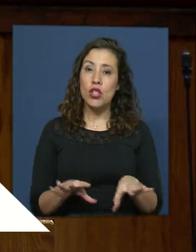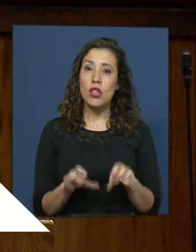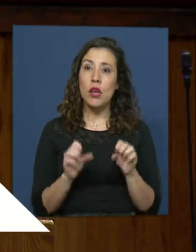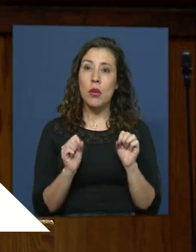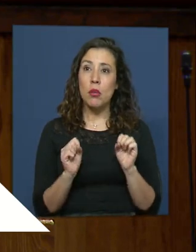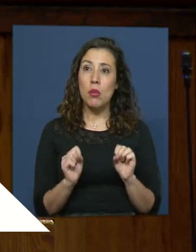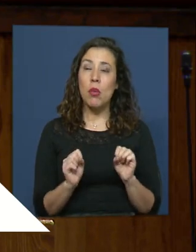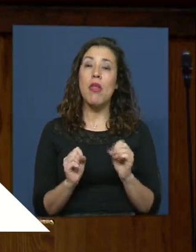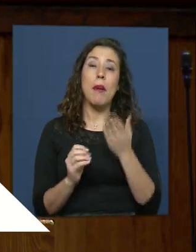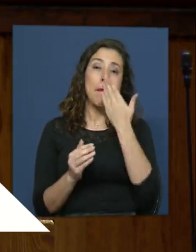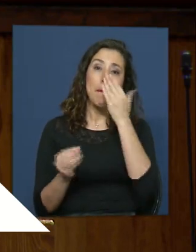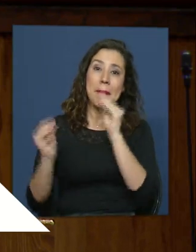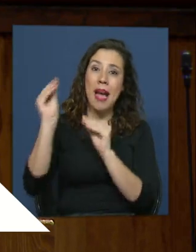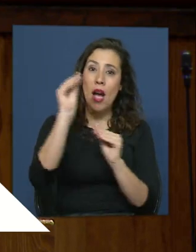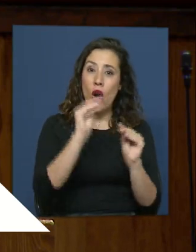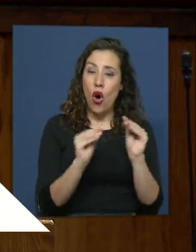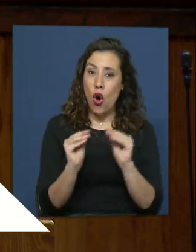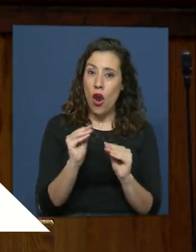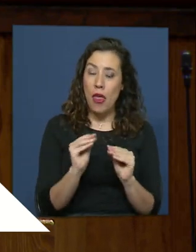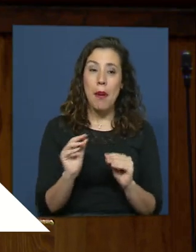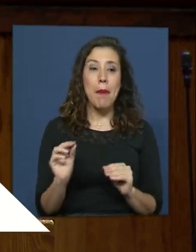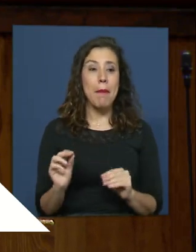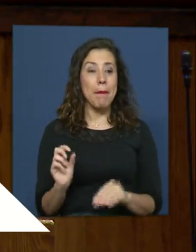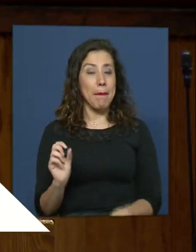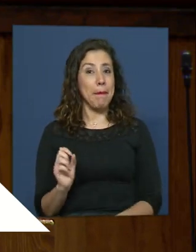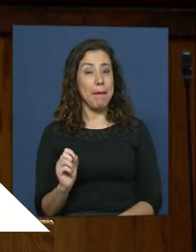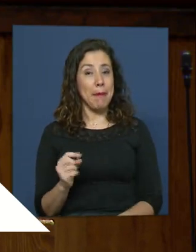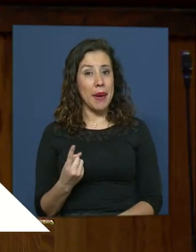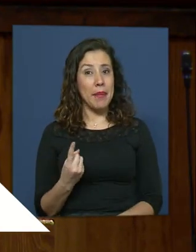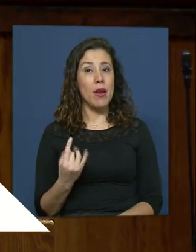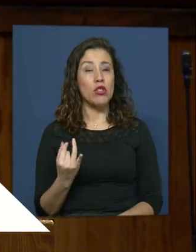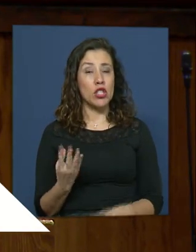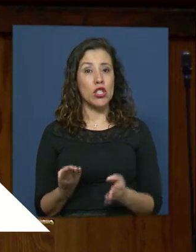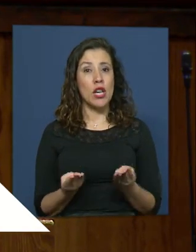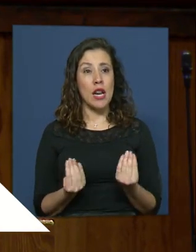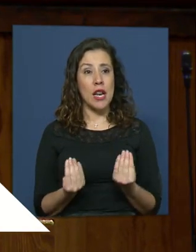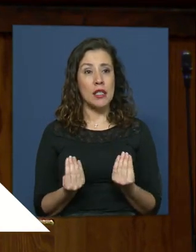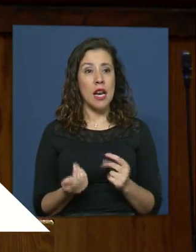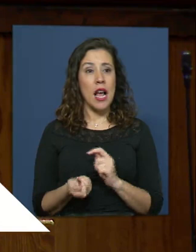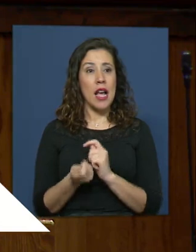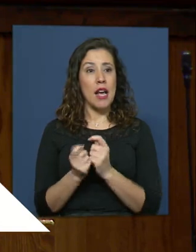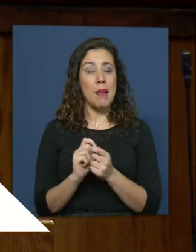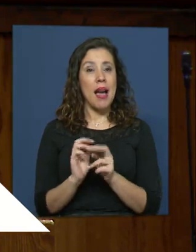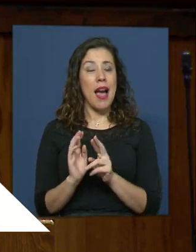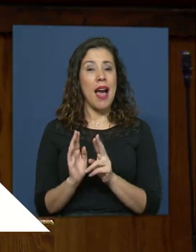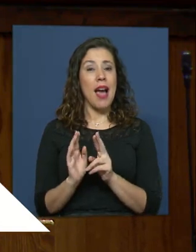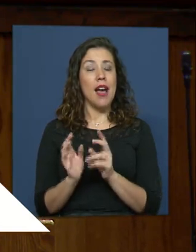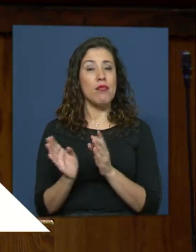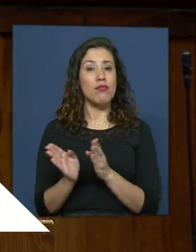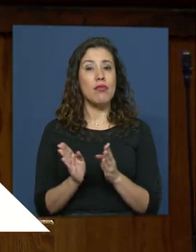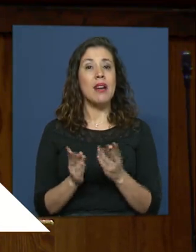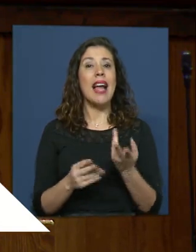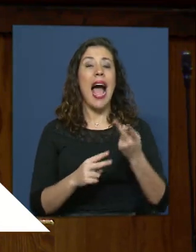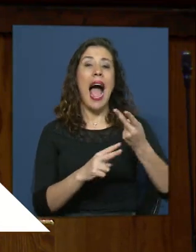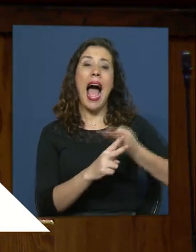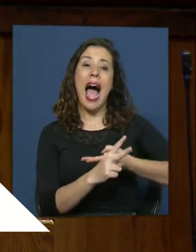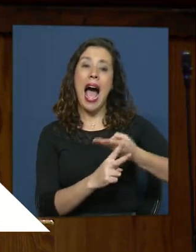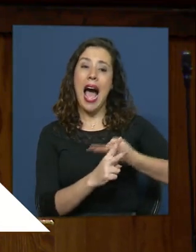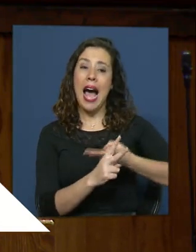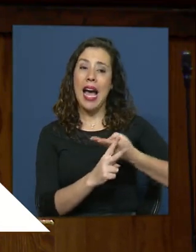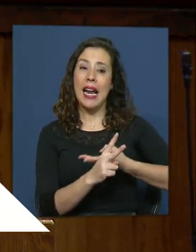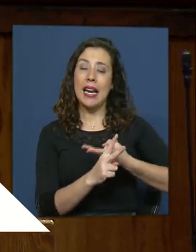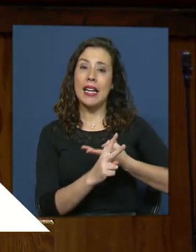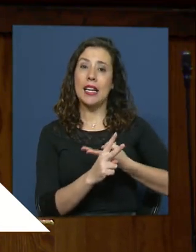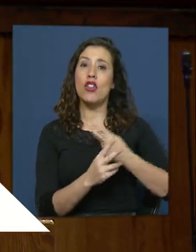pueden ser perfeccionados. En primer término, resulta necesario adecuar la regulación de arriendos,